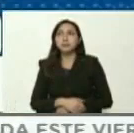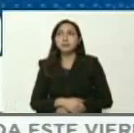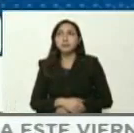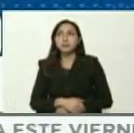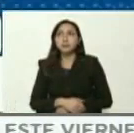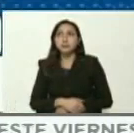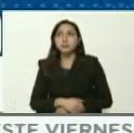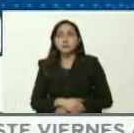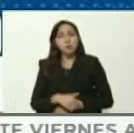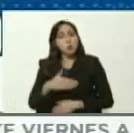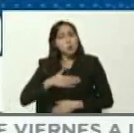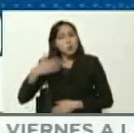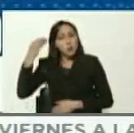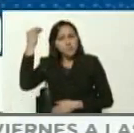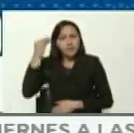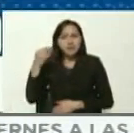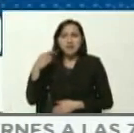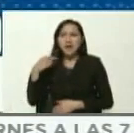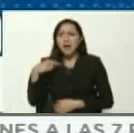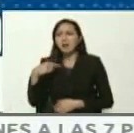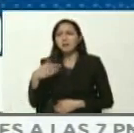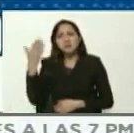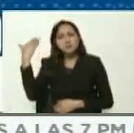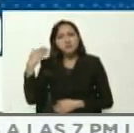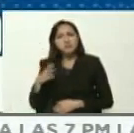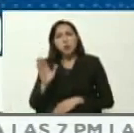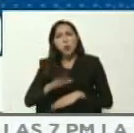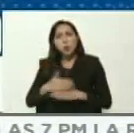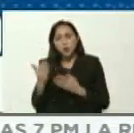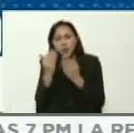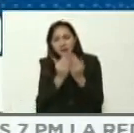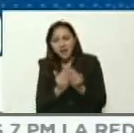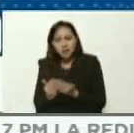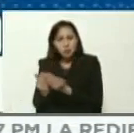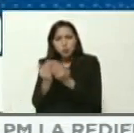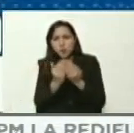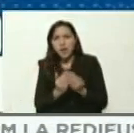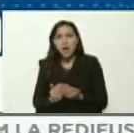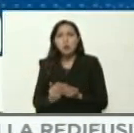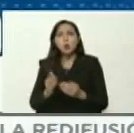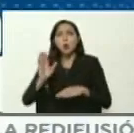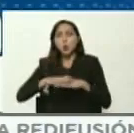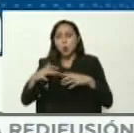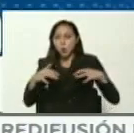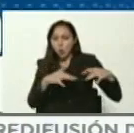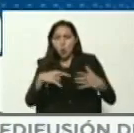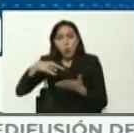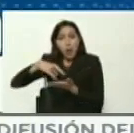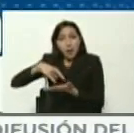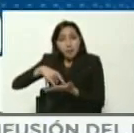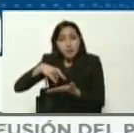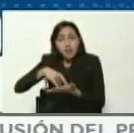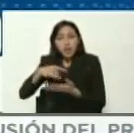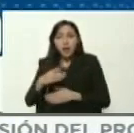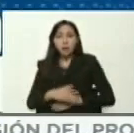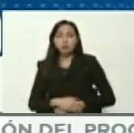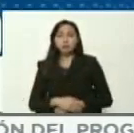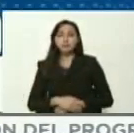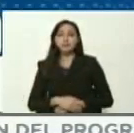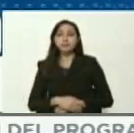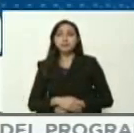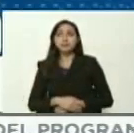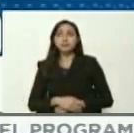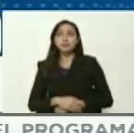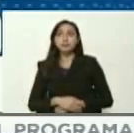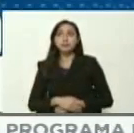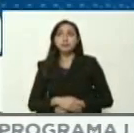Yo me he puesto a pensar mucho en estos días, porque he estado estudiando por la batalla de Carabobo. He